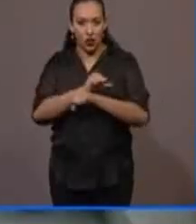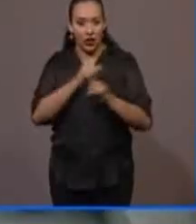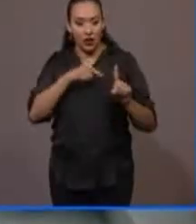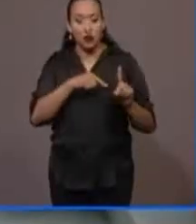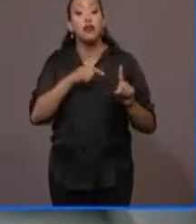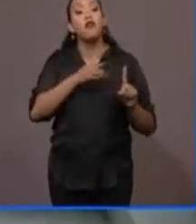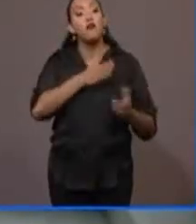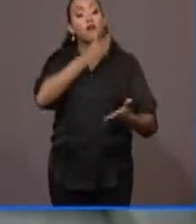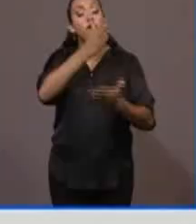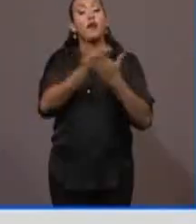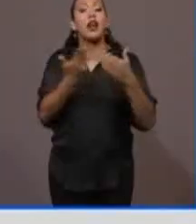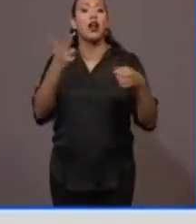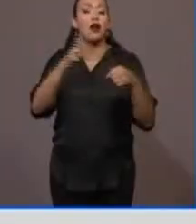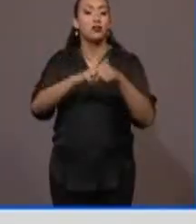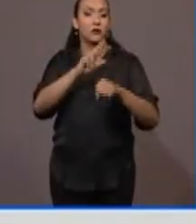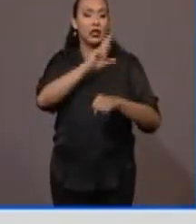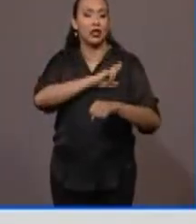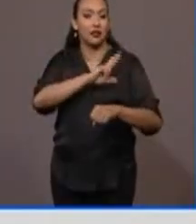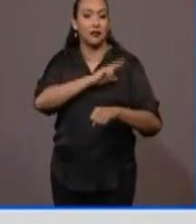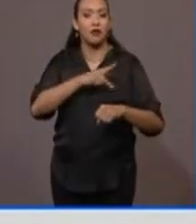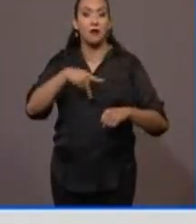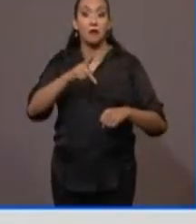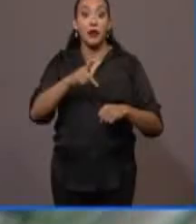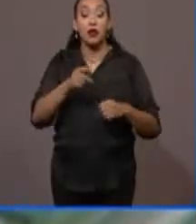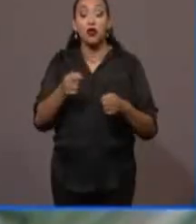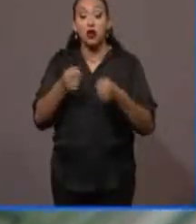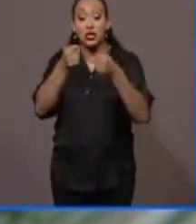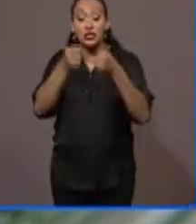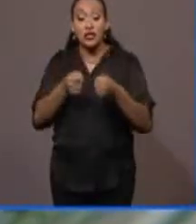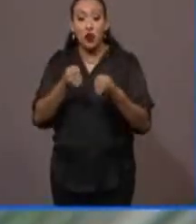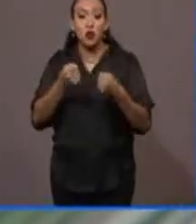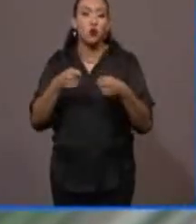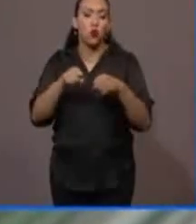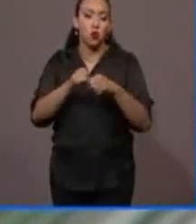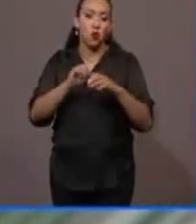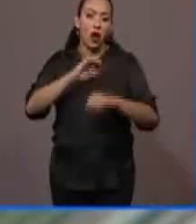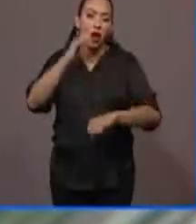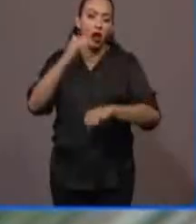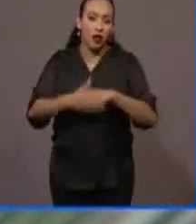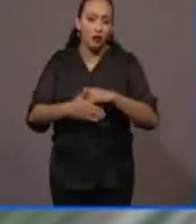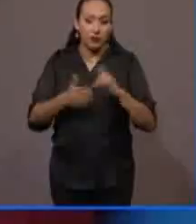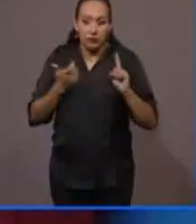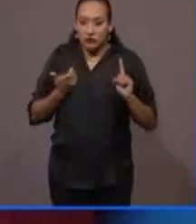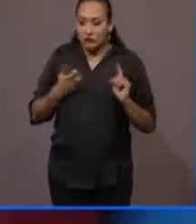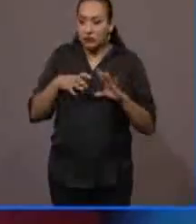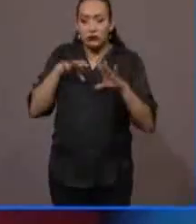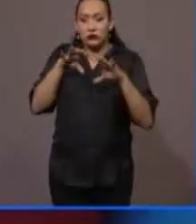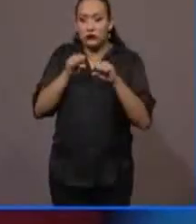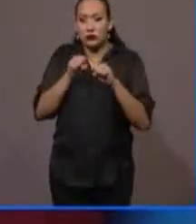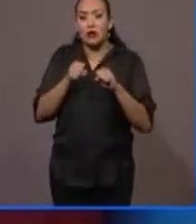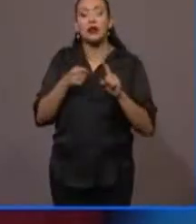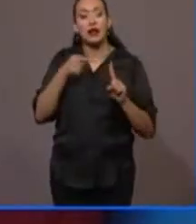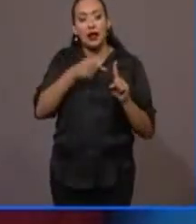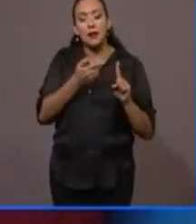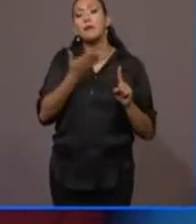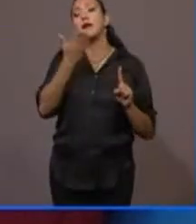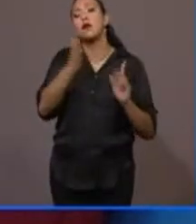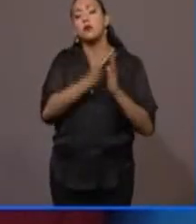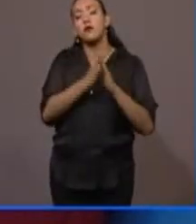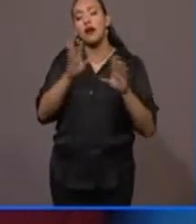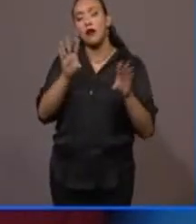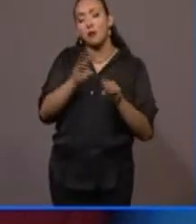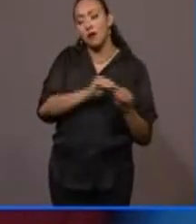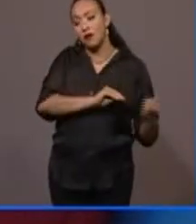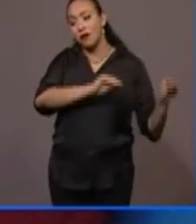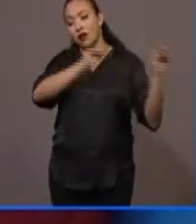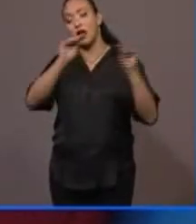atendido en un hospital privado, pero al agotarse el seguro y ante la falta de recursos económicos, solicitó fuera trasladado a un